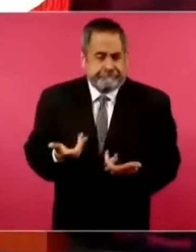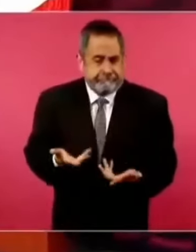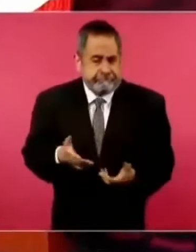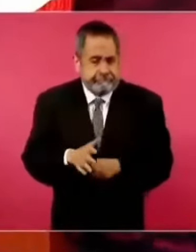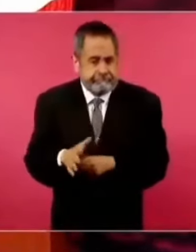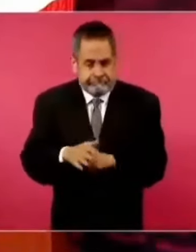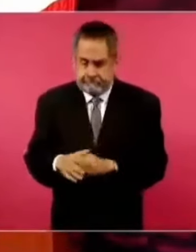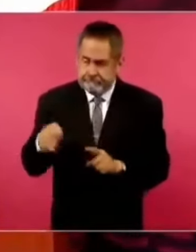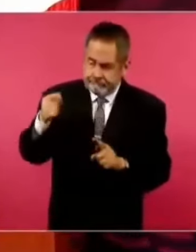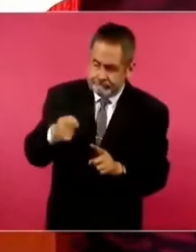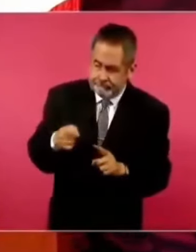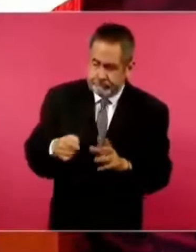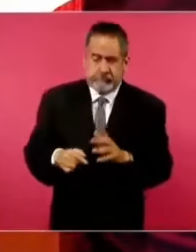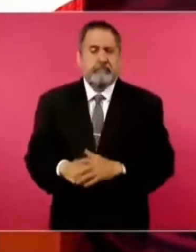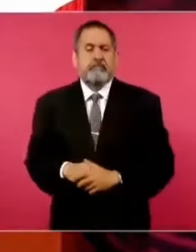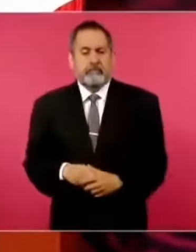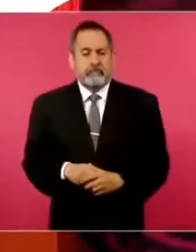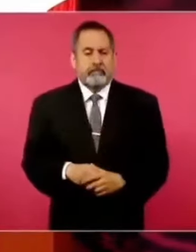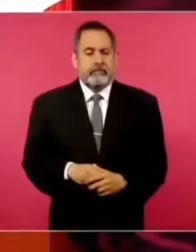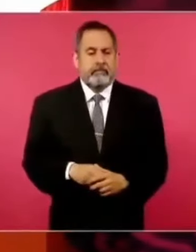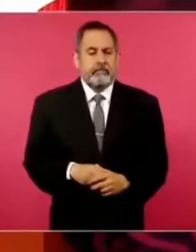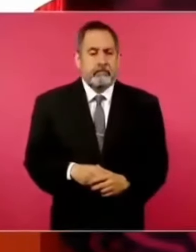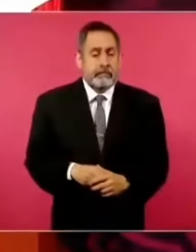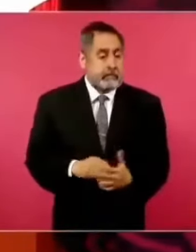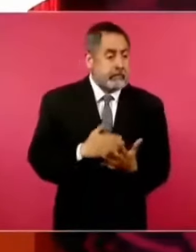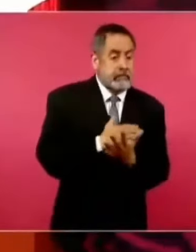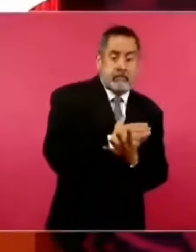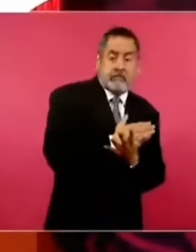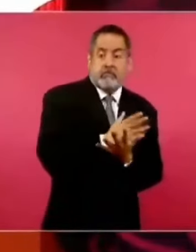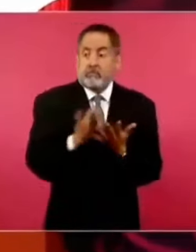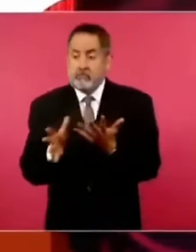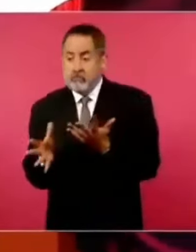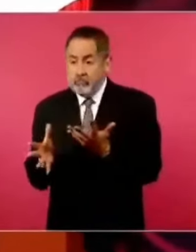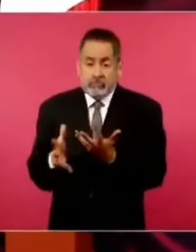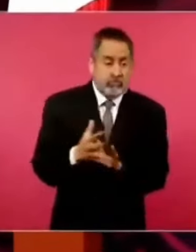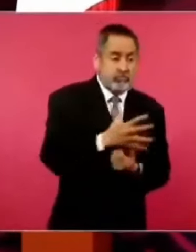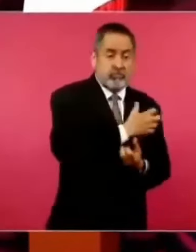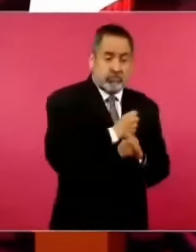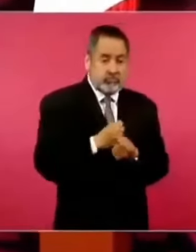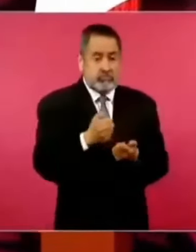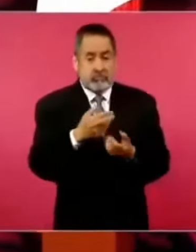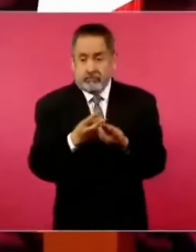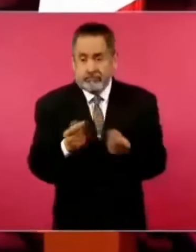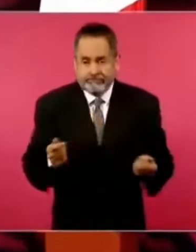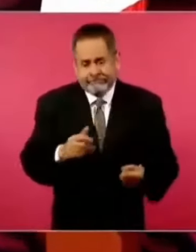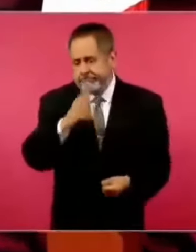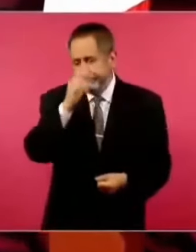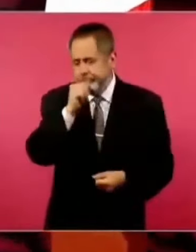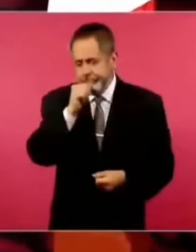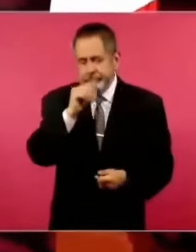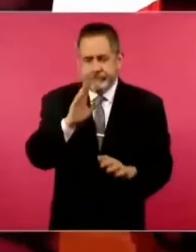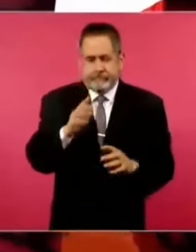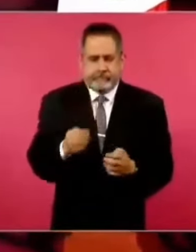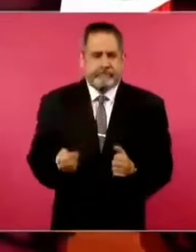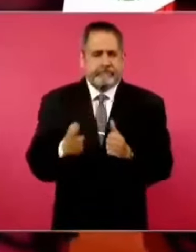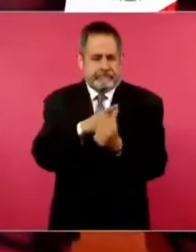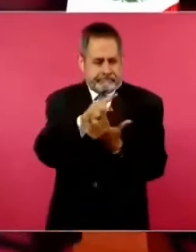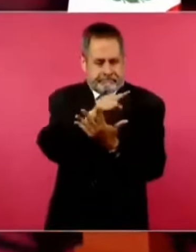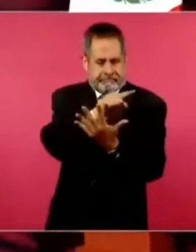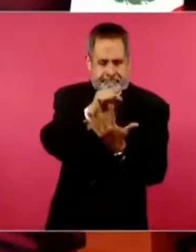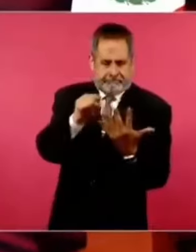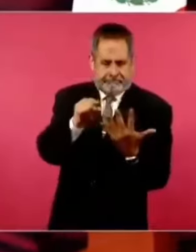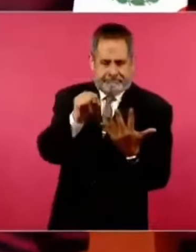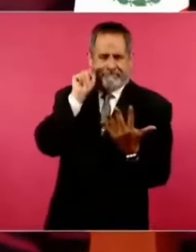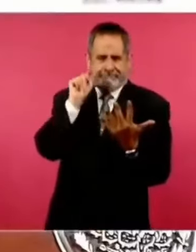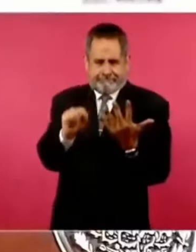pero el que mucho abarca, poco aprieta. Hay que priorizar.